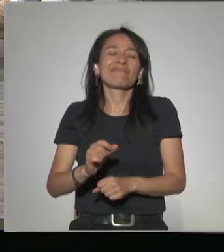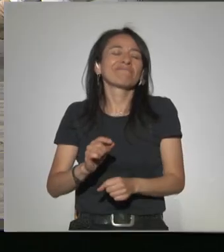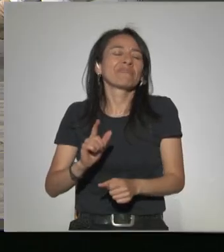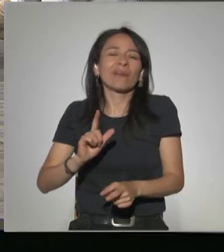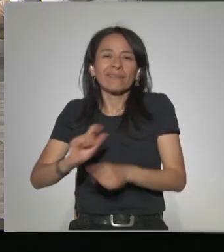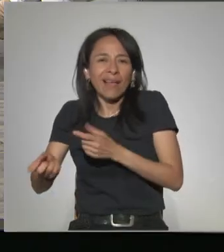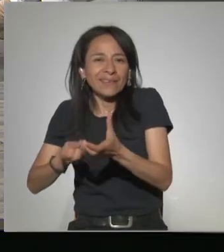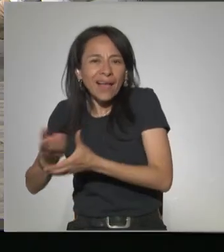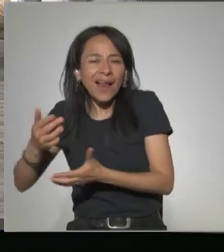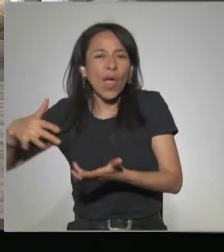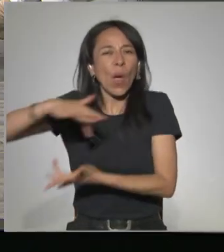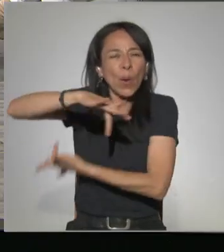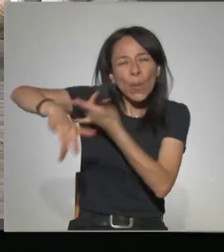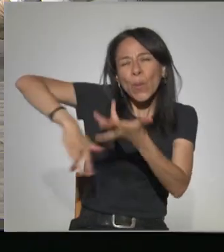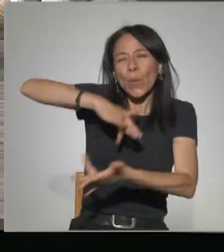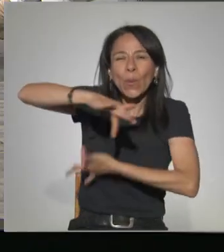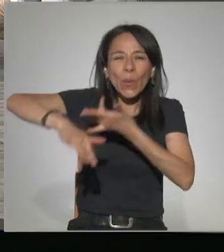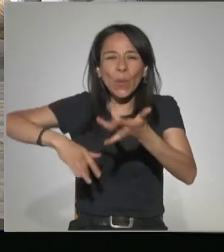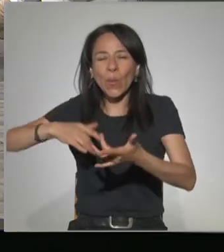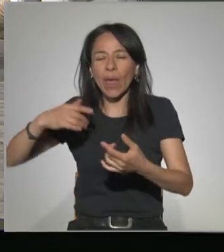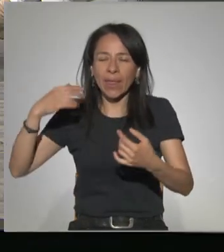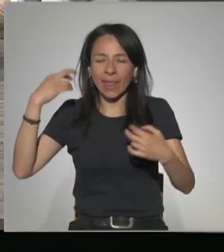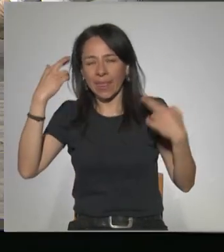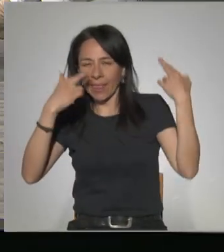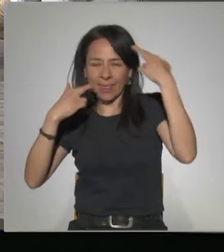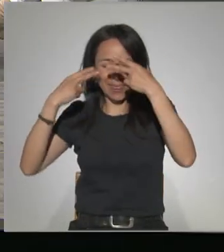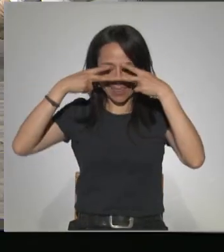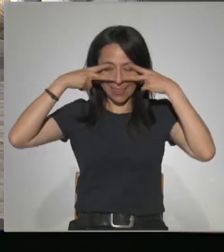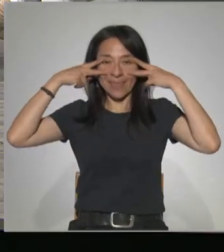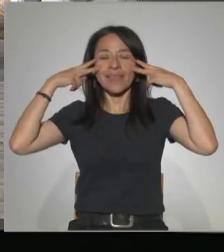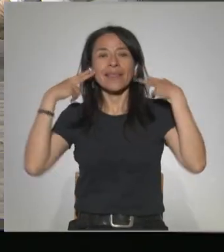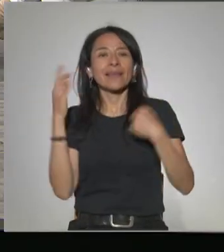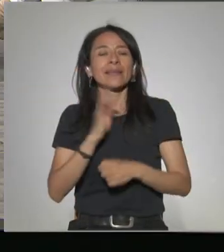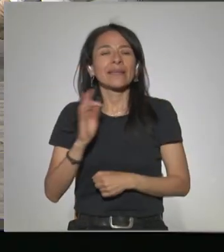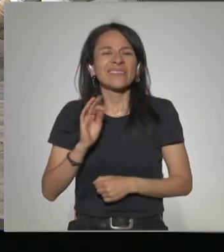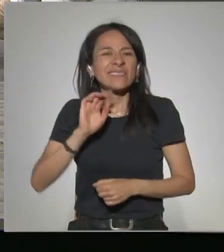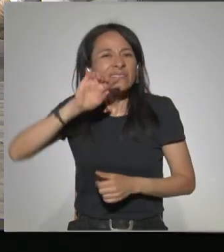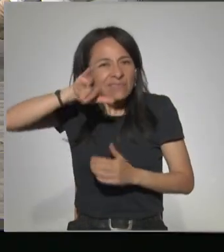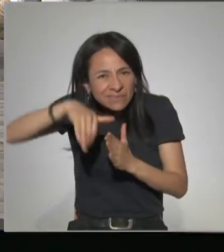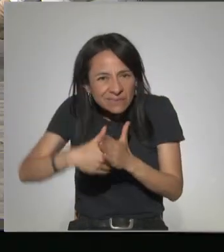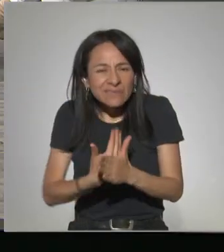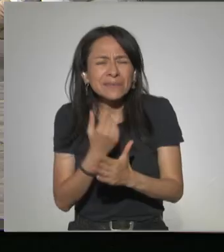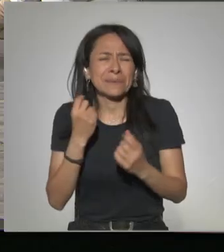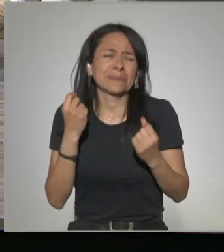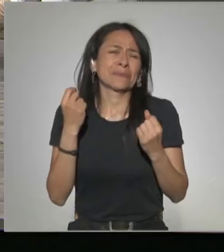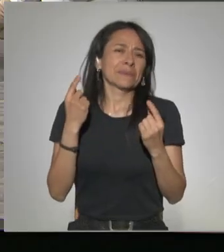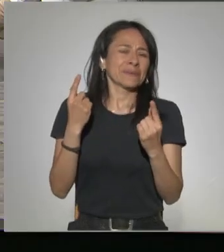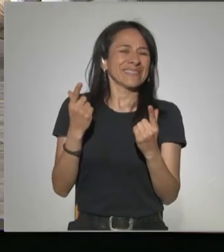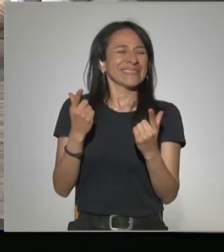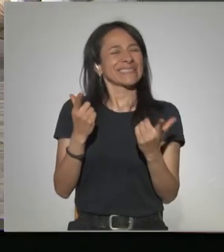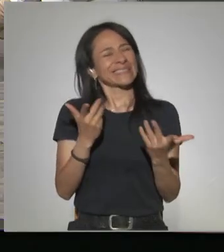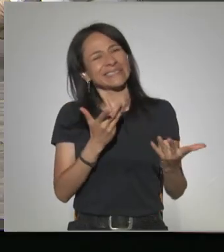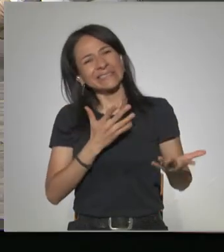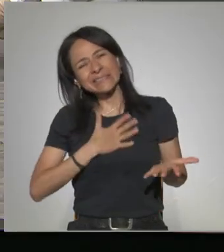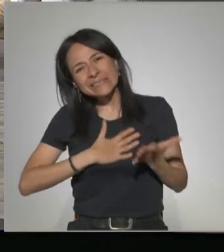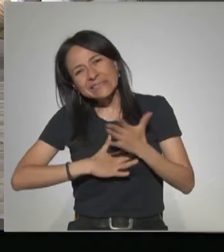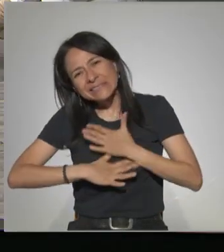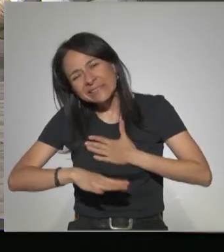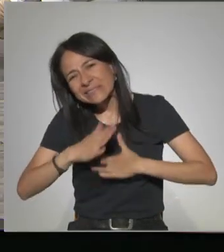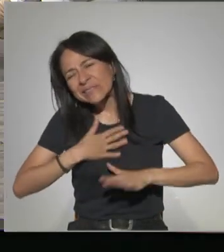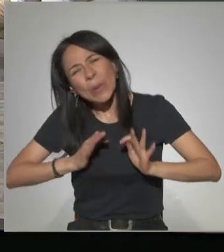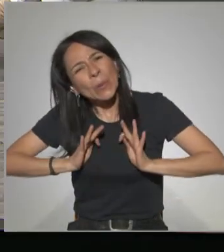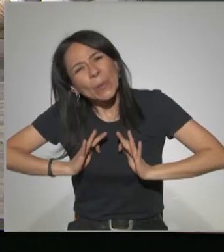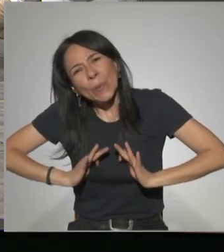más irritables, no nos podemos concentrar, me siento cansado, como a lo mejor medio inquieta, ¿no? Pero